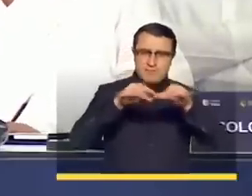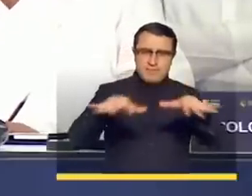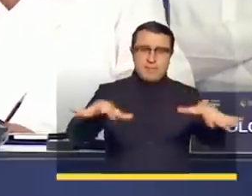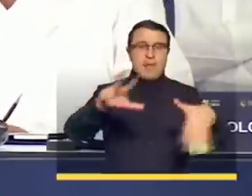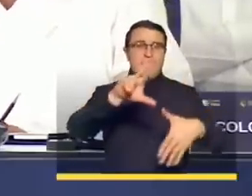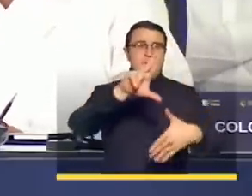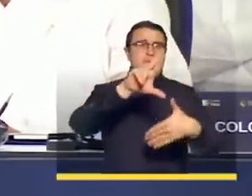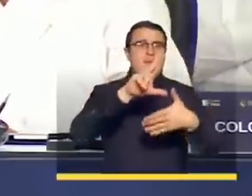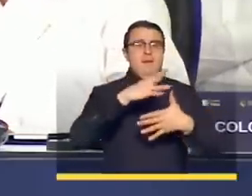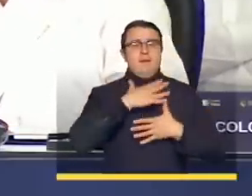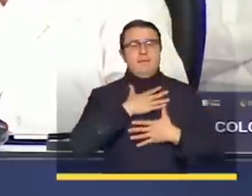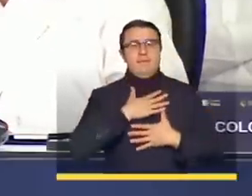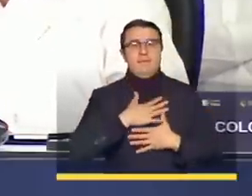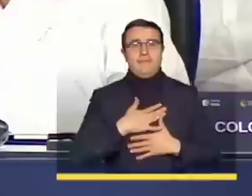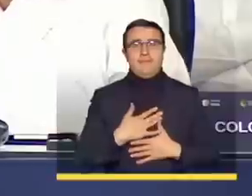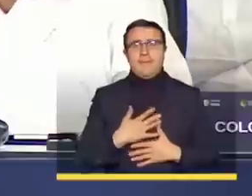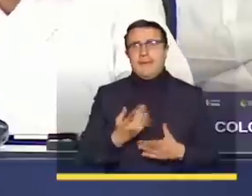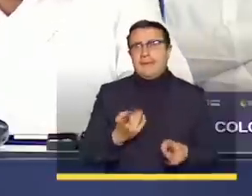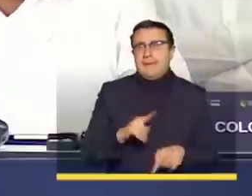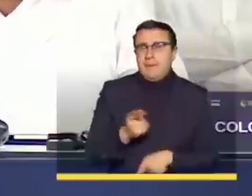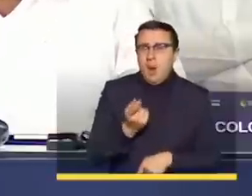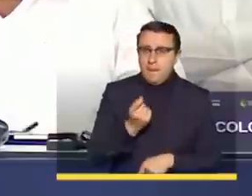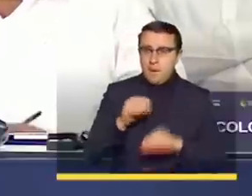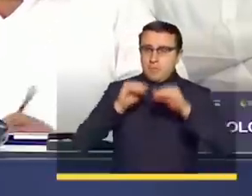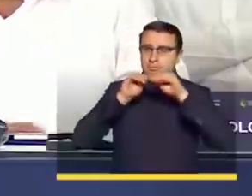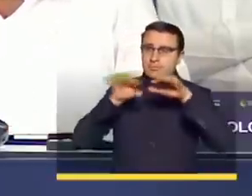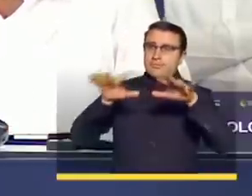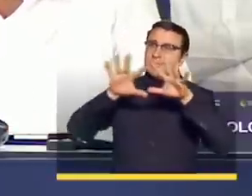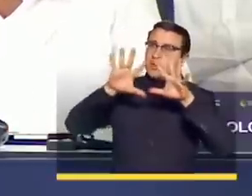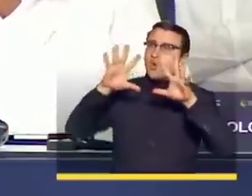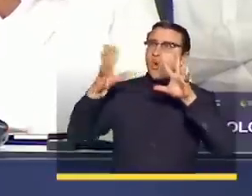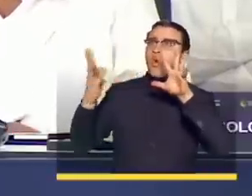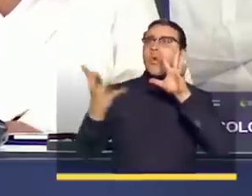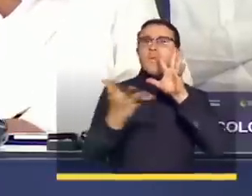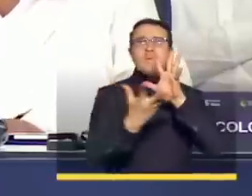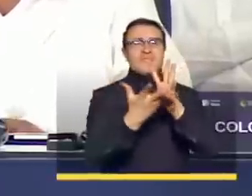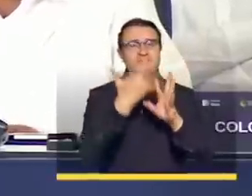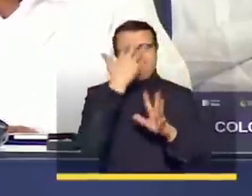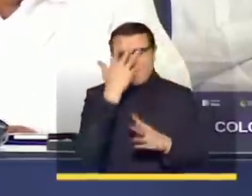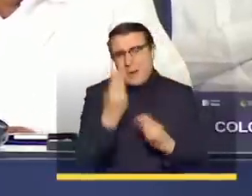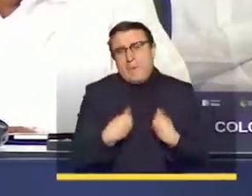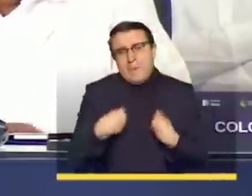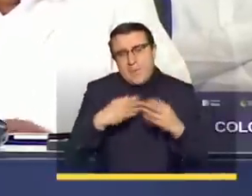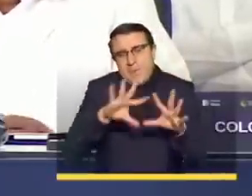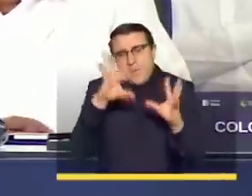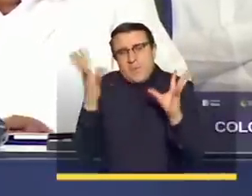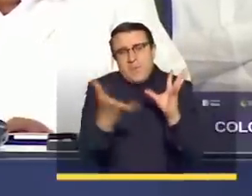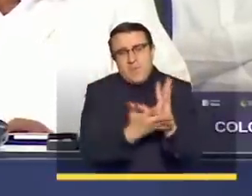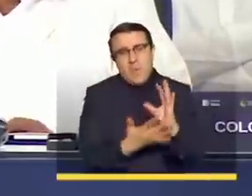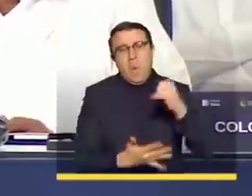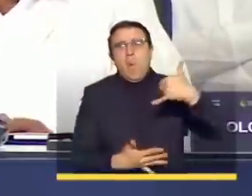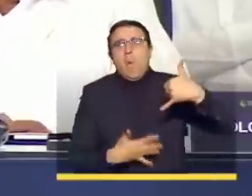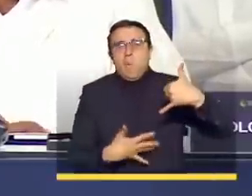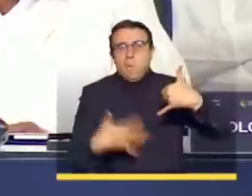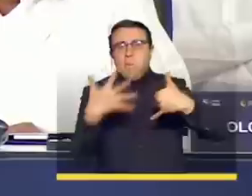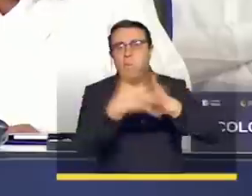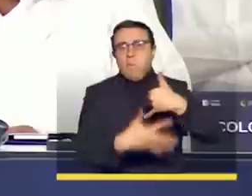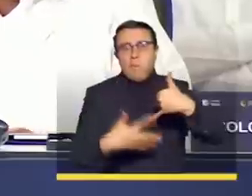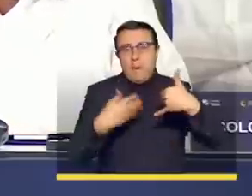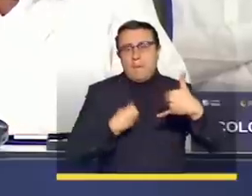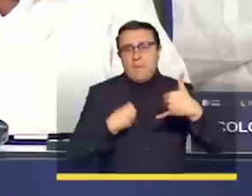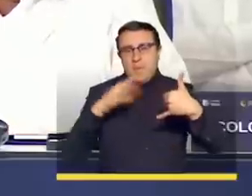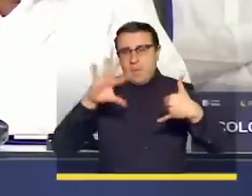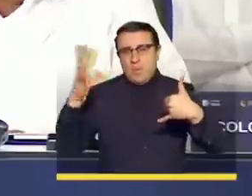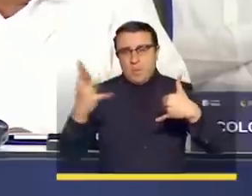y en cierta forma del mundo, porque hacemos parte de este planeta. Y